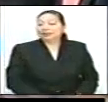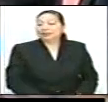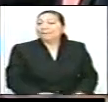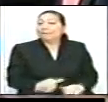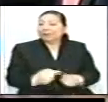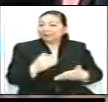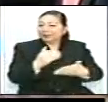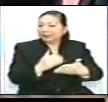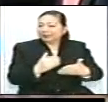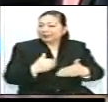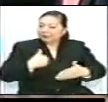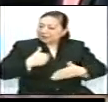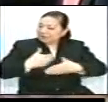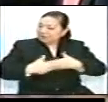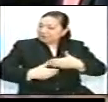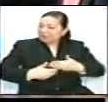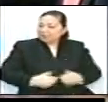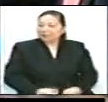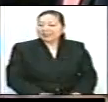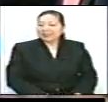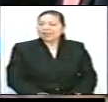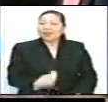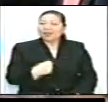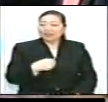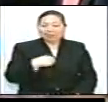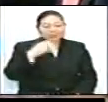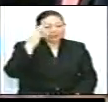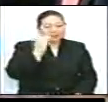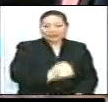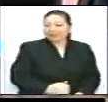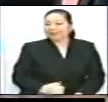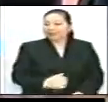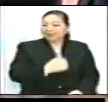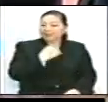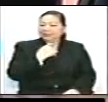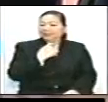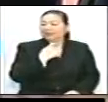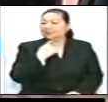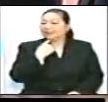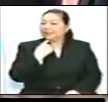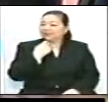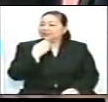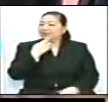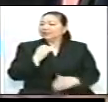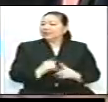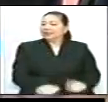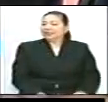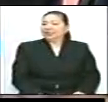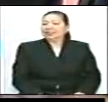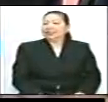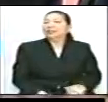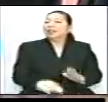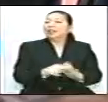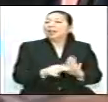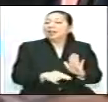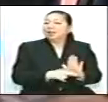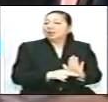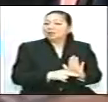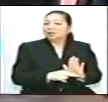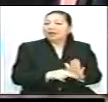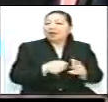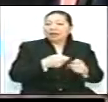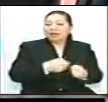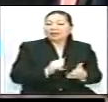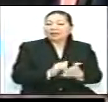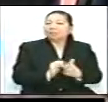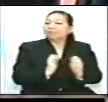agenda técnica avance. Nosotros sabemos que por alguna razón extraña, las normas de promoción del sector agrario